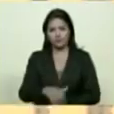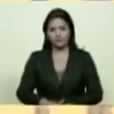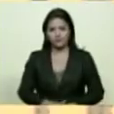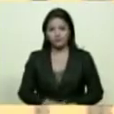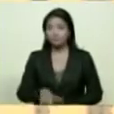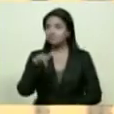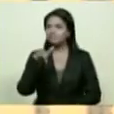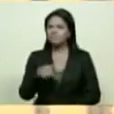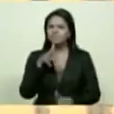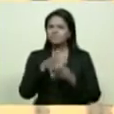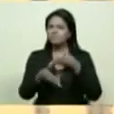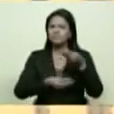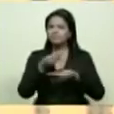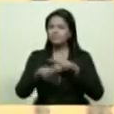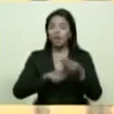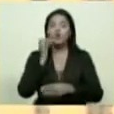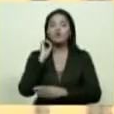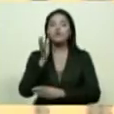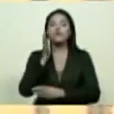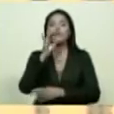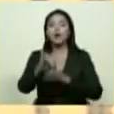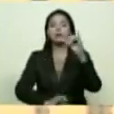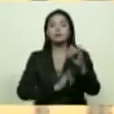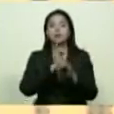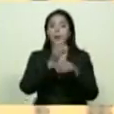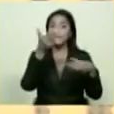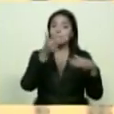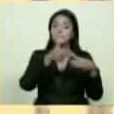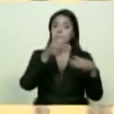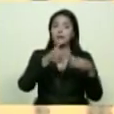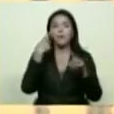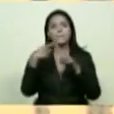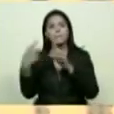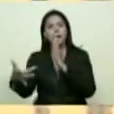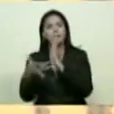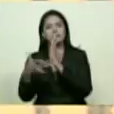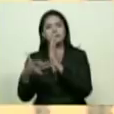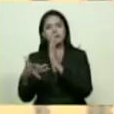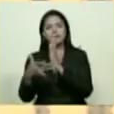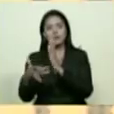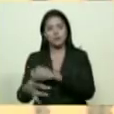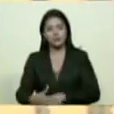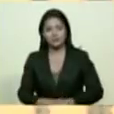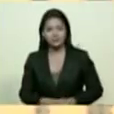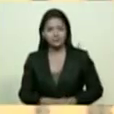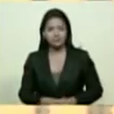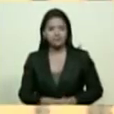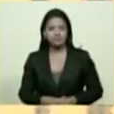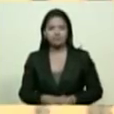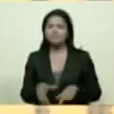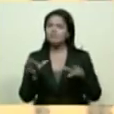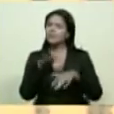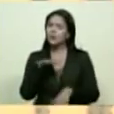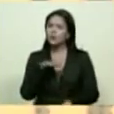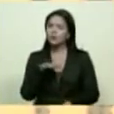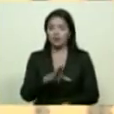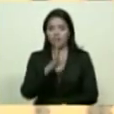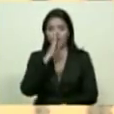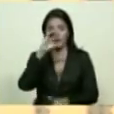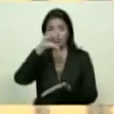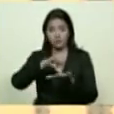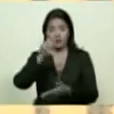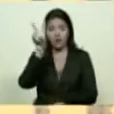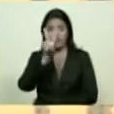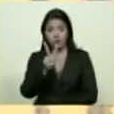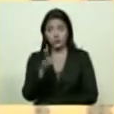Y es que el día de hoy se está realizando el Foro Internacional El Petro y la Ola Tecnológica Blockchain. Bueno, desde la sede del Banco Central de Venezuela, acá